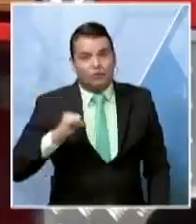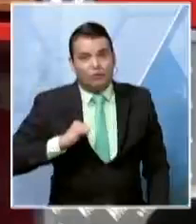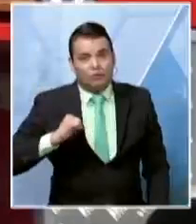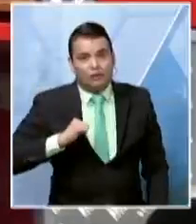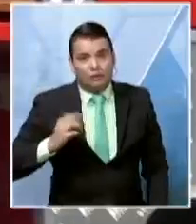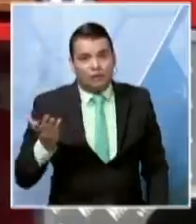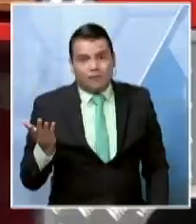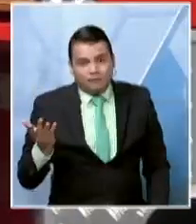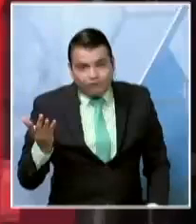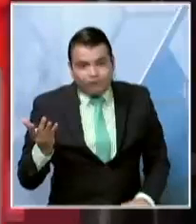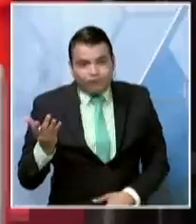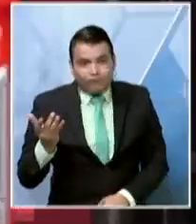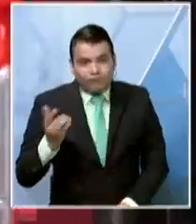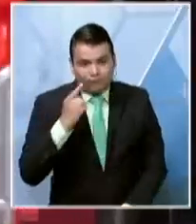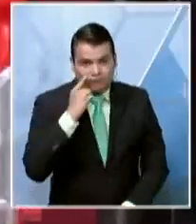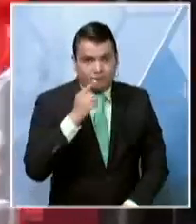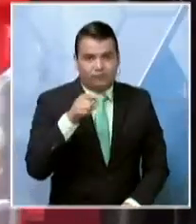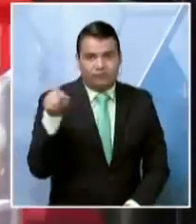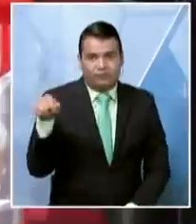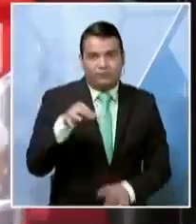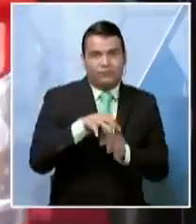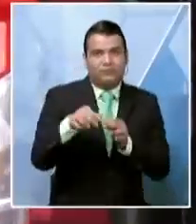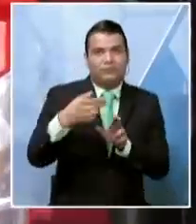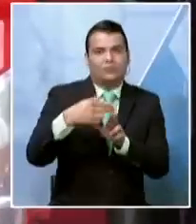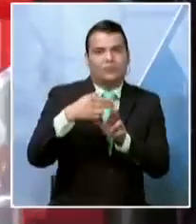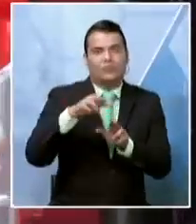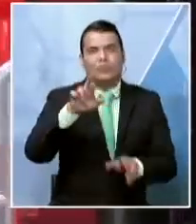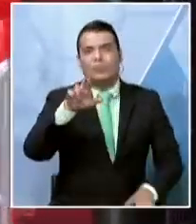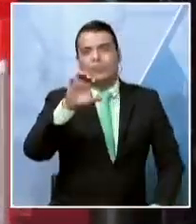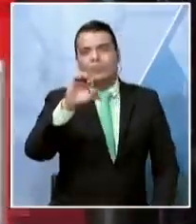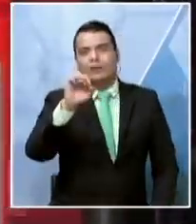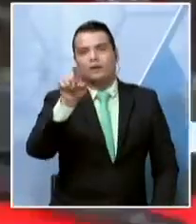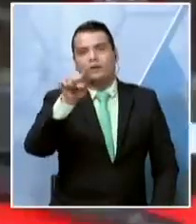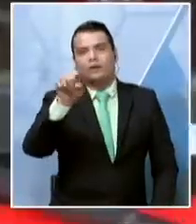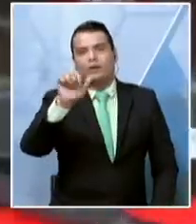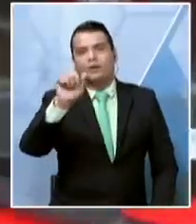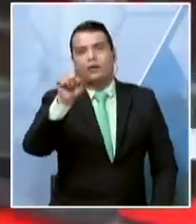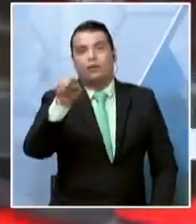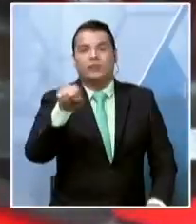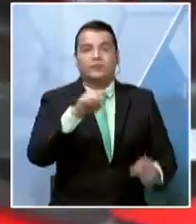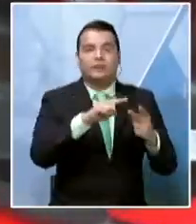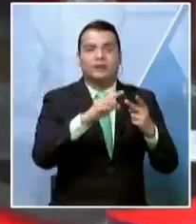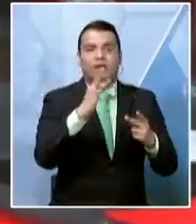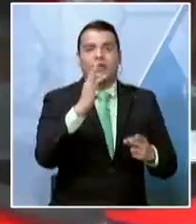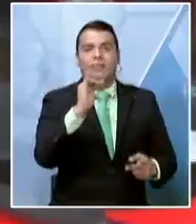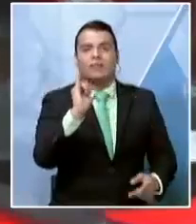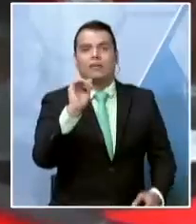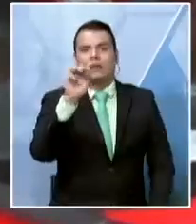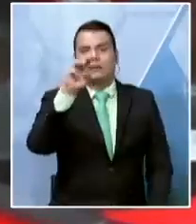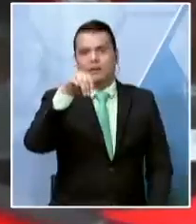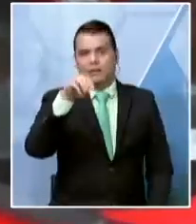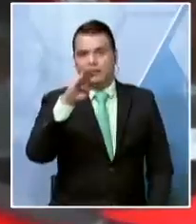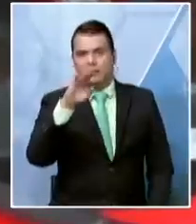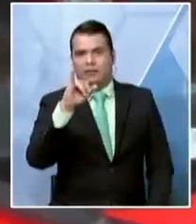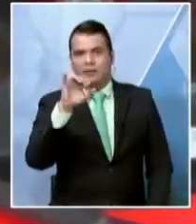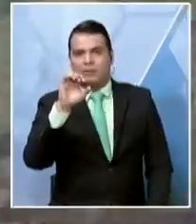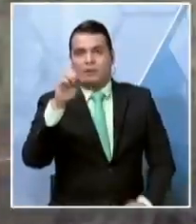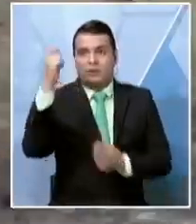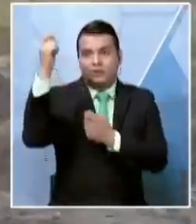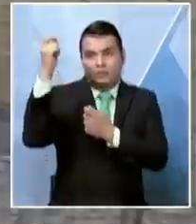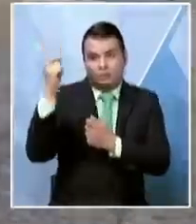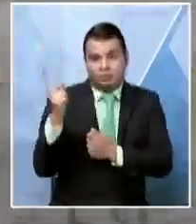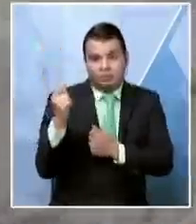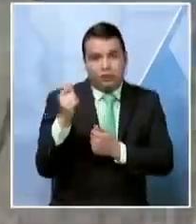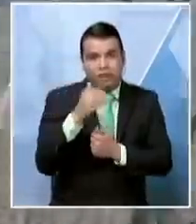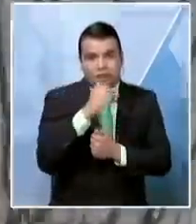atender emergencias, como es el caso de Rosas o en Timbío, donde llevan 3 meses sin recibir ningún tipo de transferencia, como